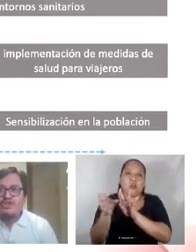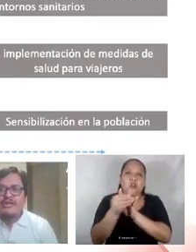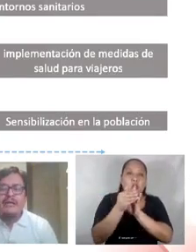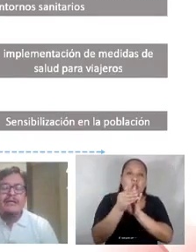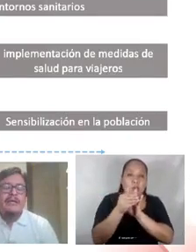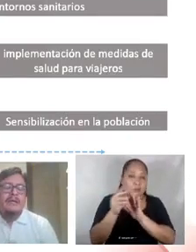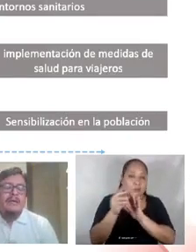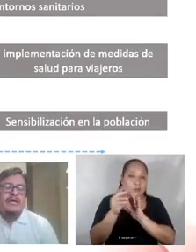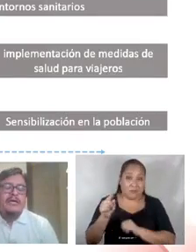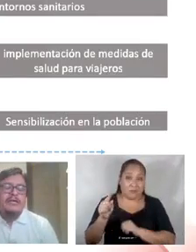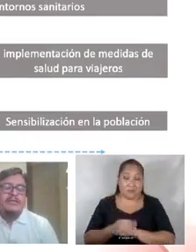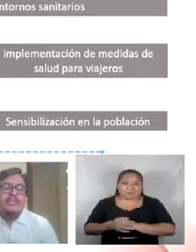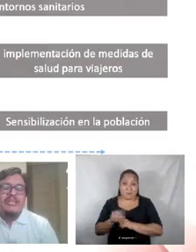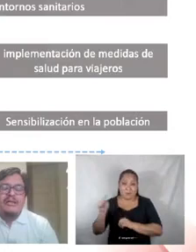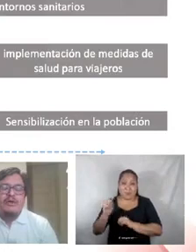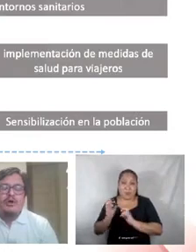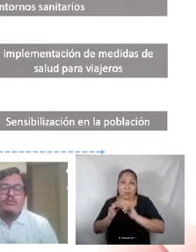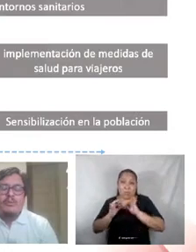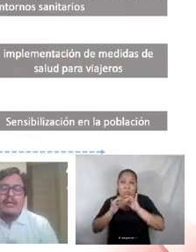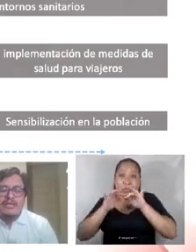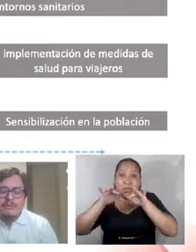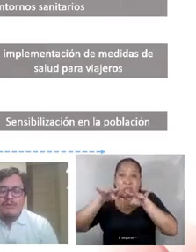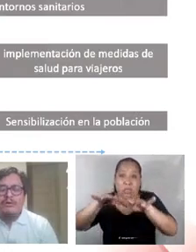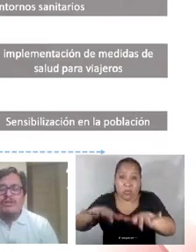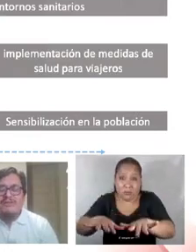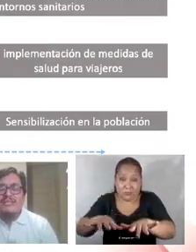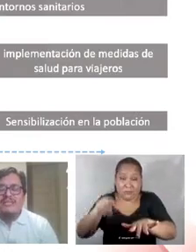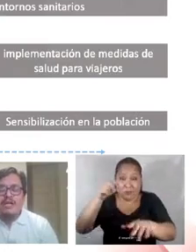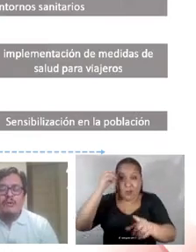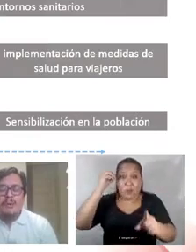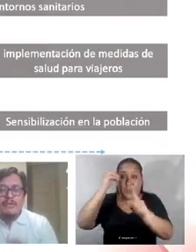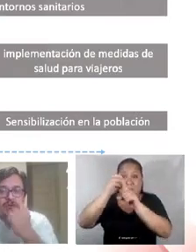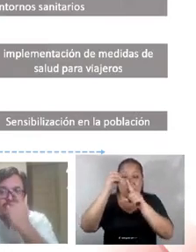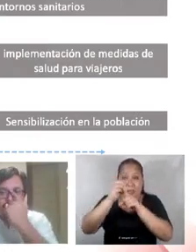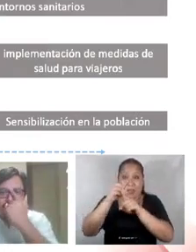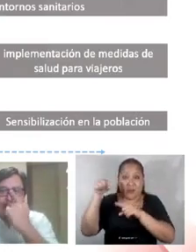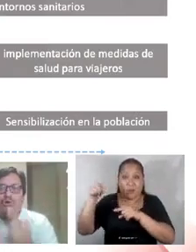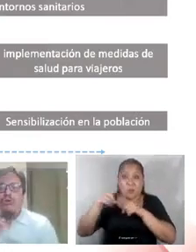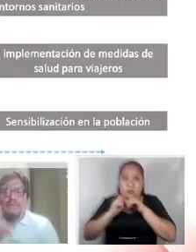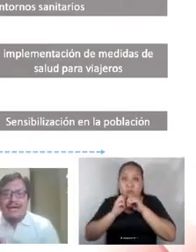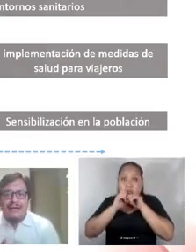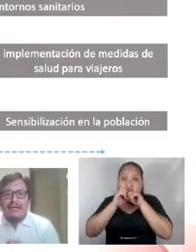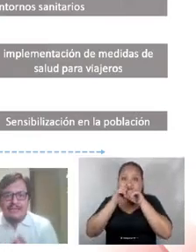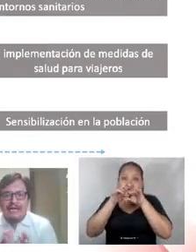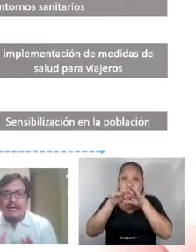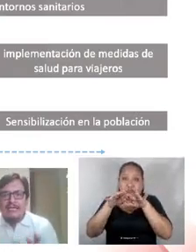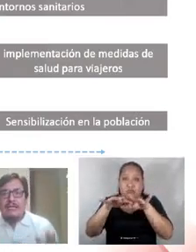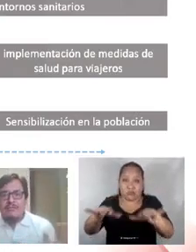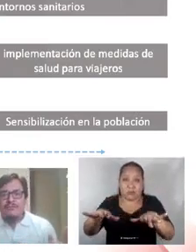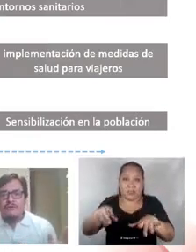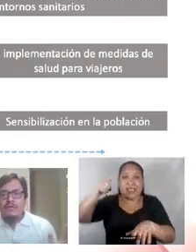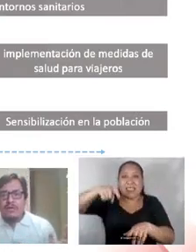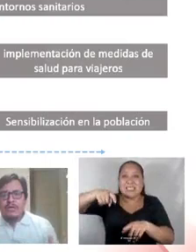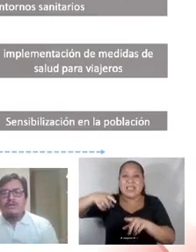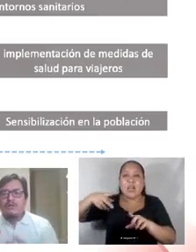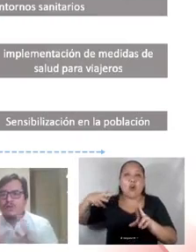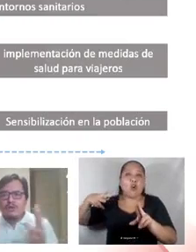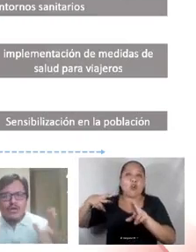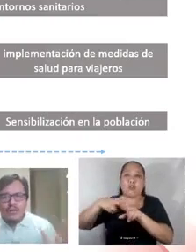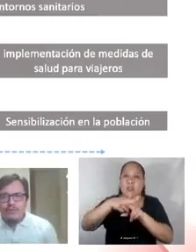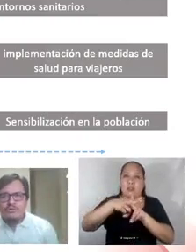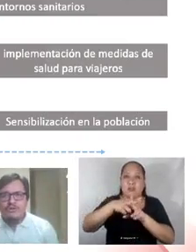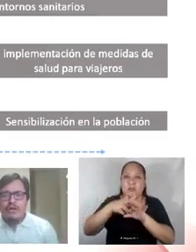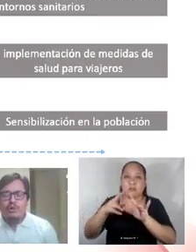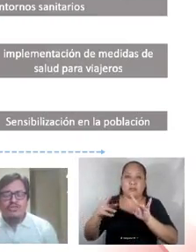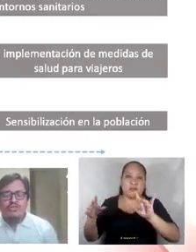que se transmiten de persona a persona tienen como objetivo o deben tener como objetivo el cortar esa cadena de transmisión. Y